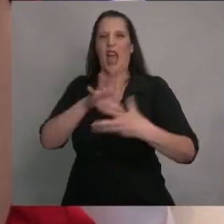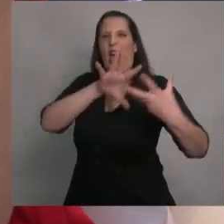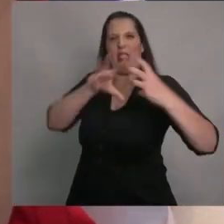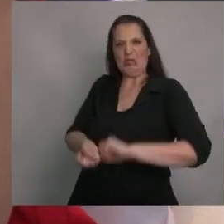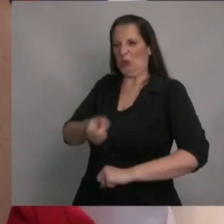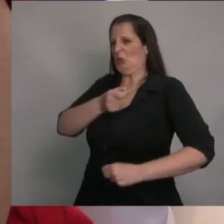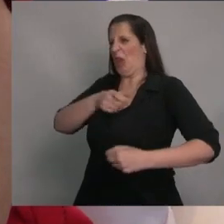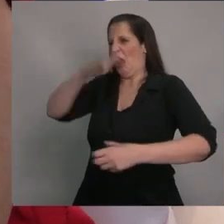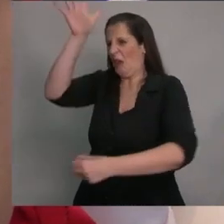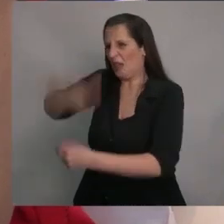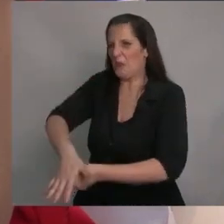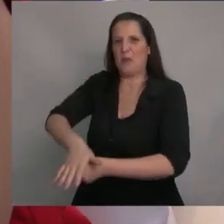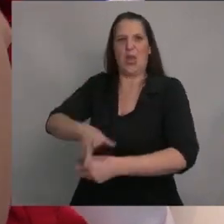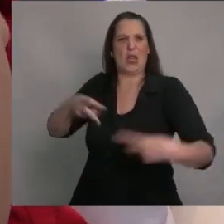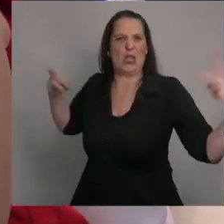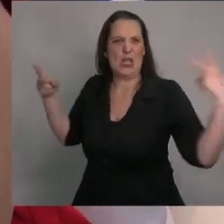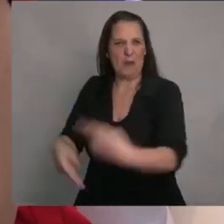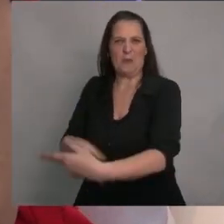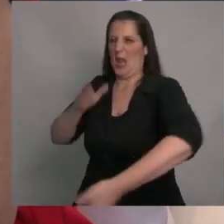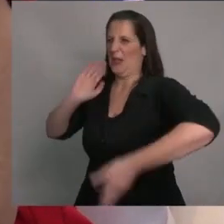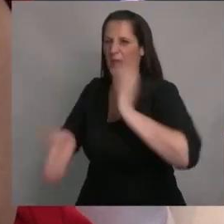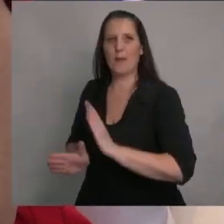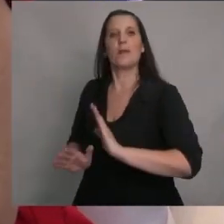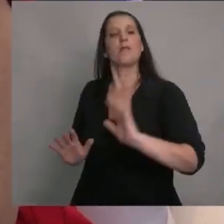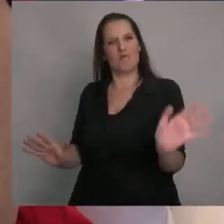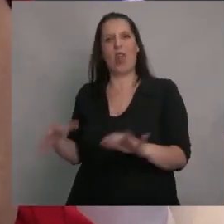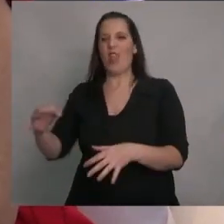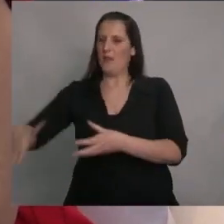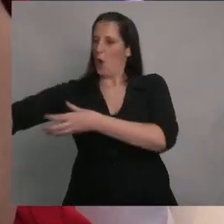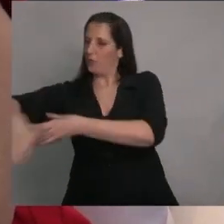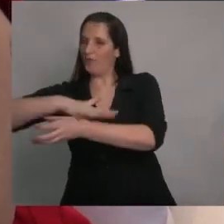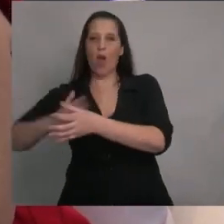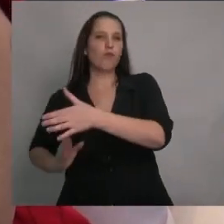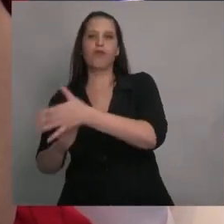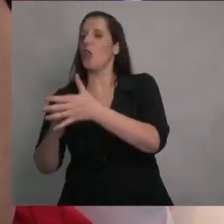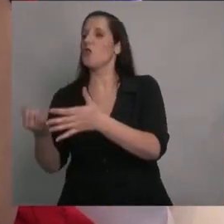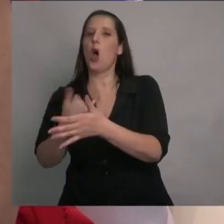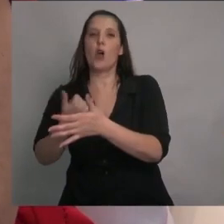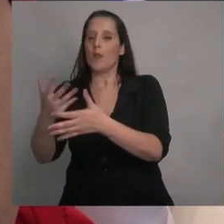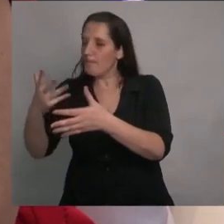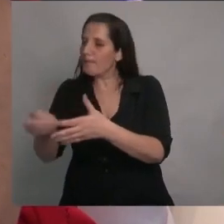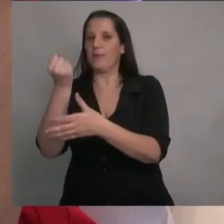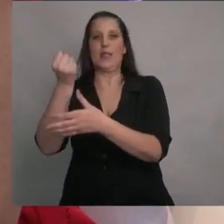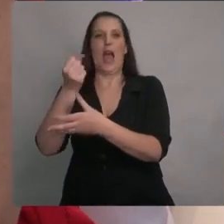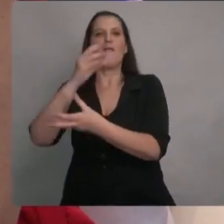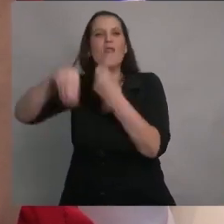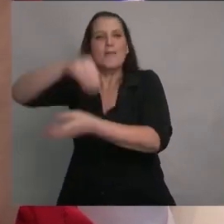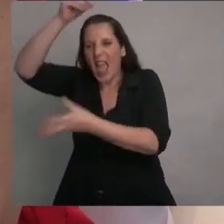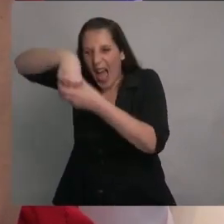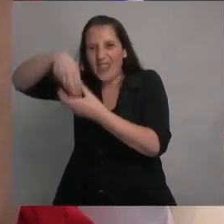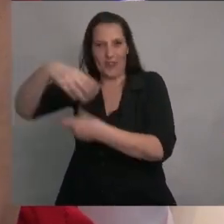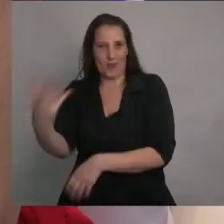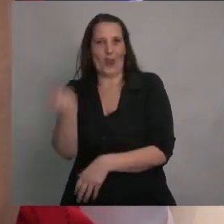cancelada, represada y capturada en el espacio nuclear privatizado e íntimo de la familia